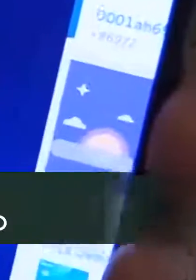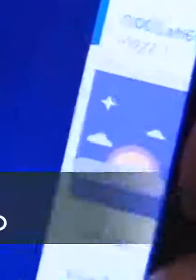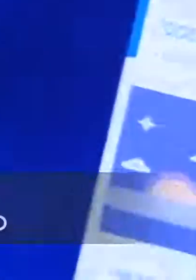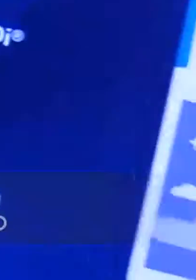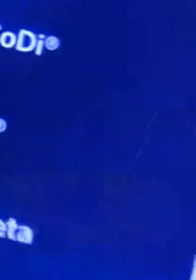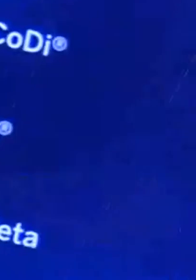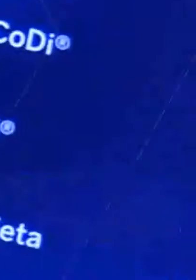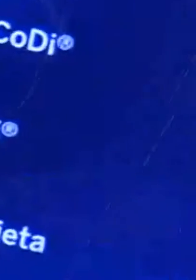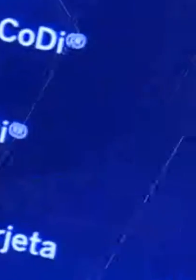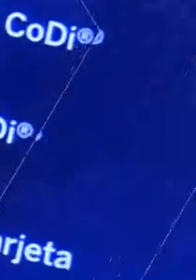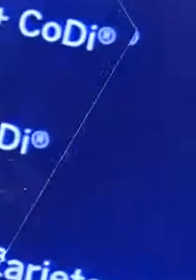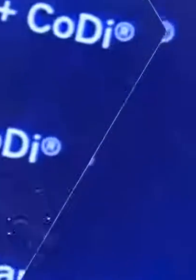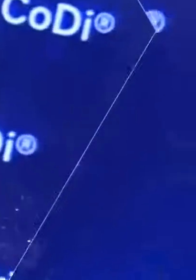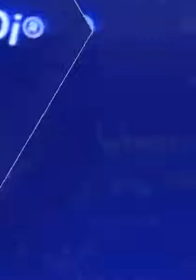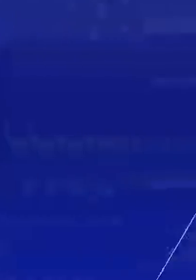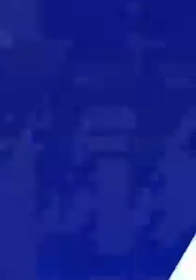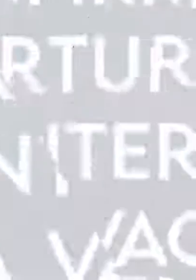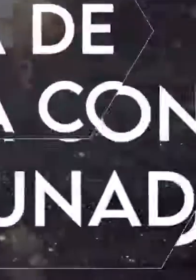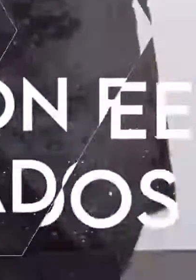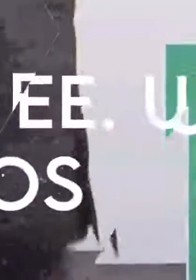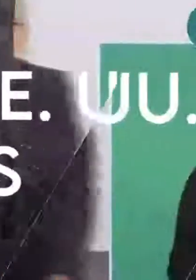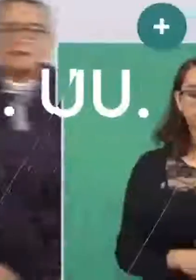los primeros meses.